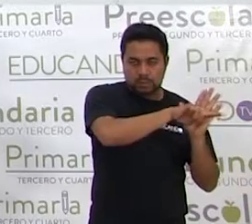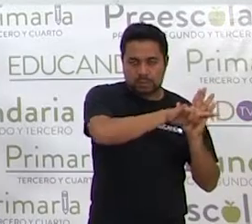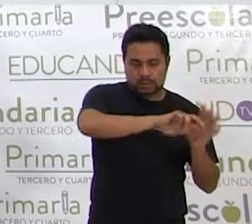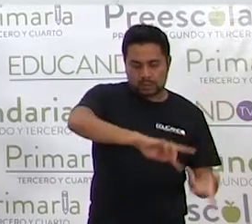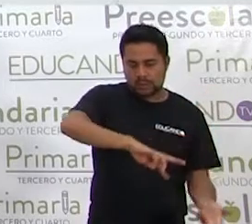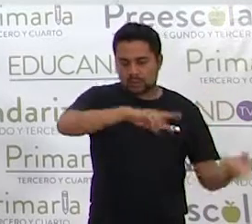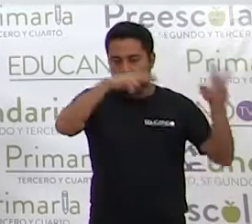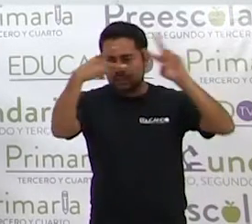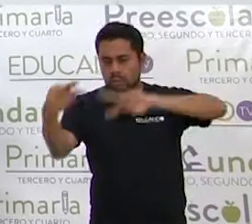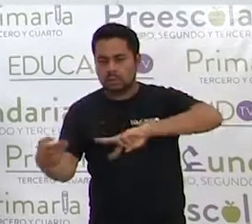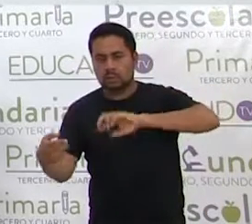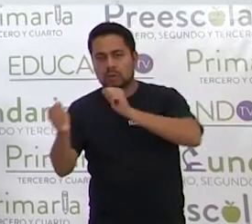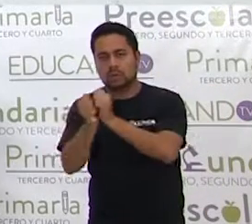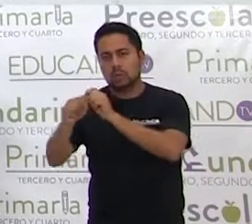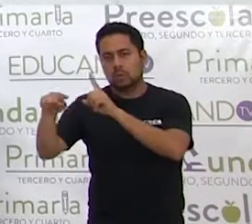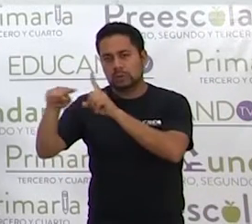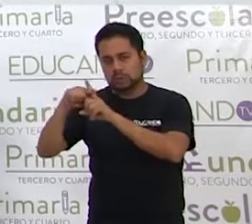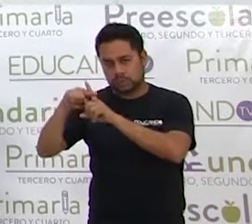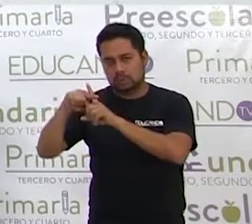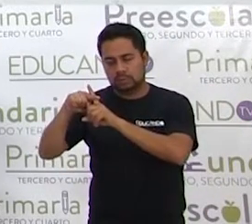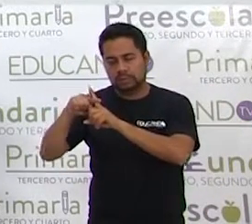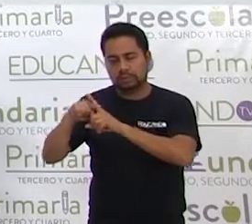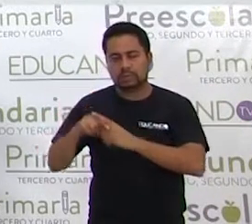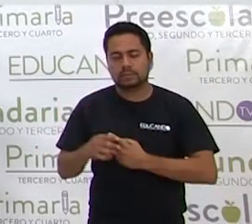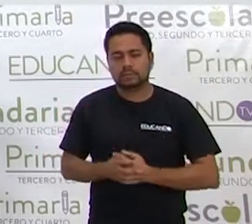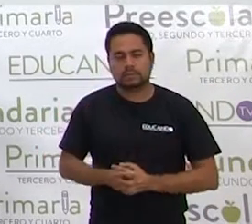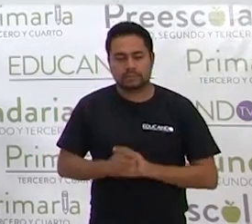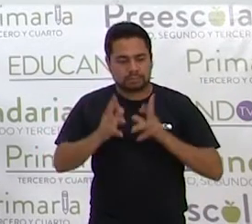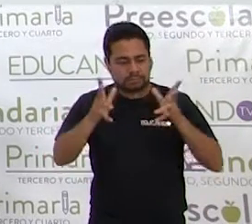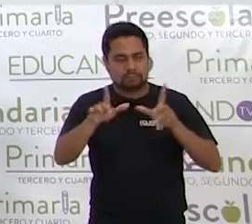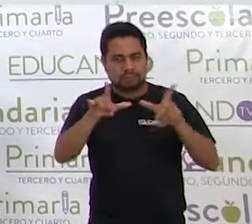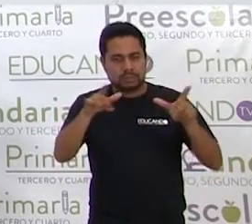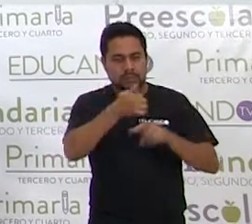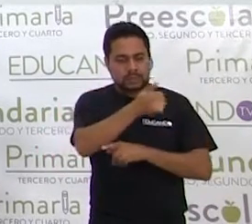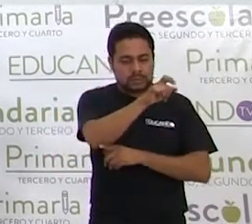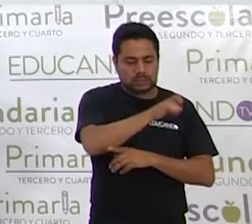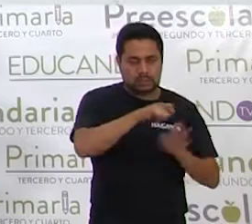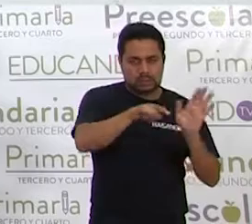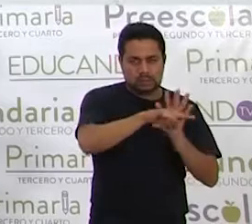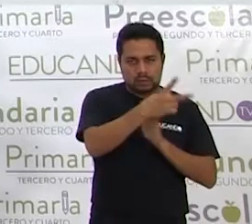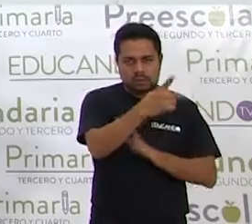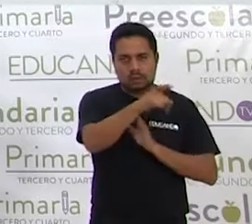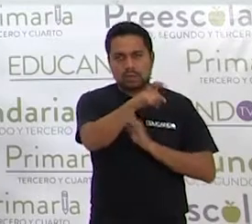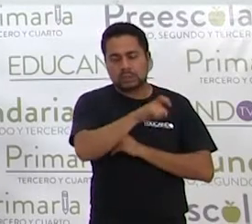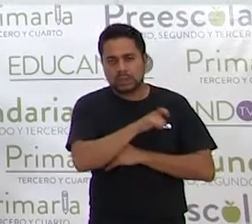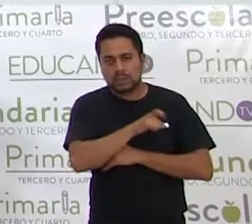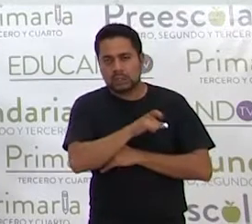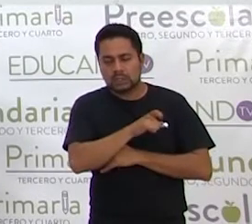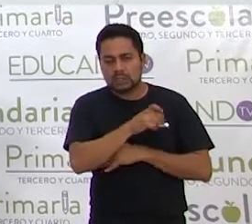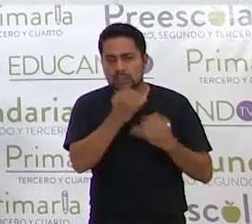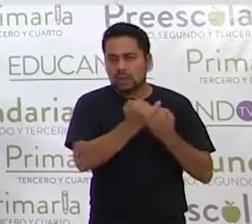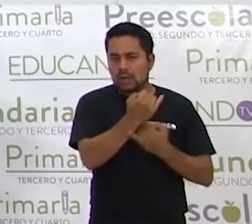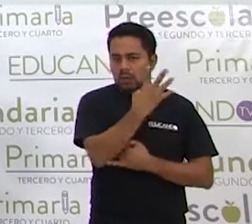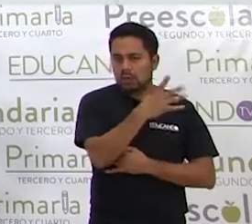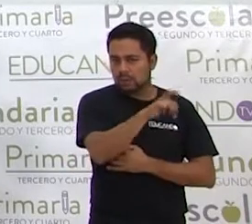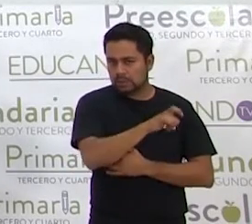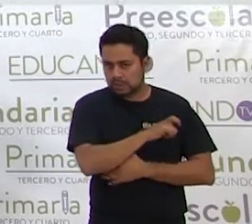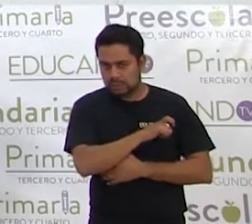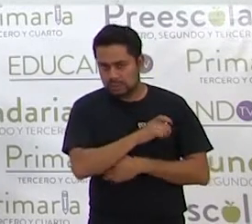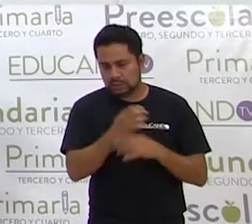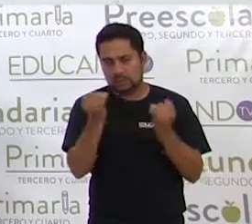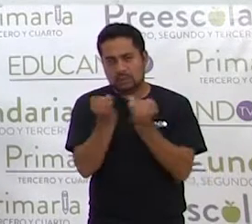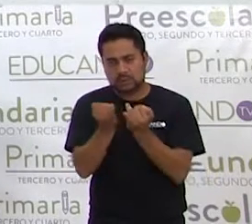el segundo miembro pasta como positivo y ya tenemos 6x menos 2 x 4 x